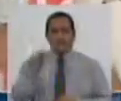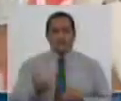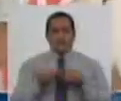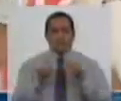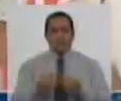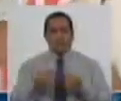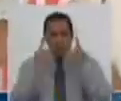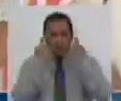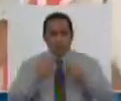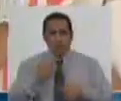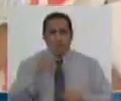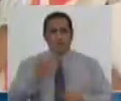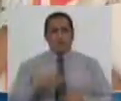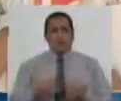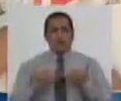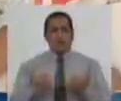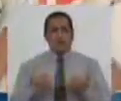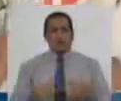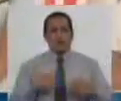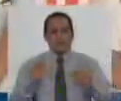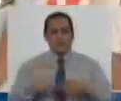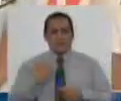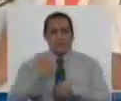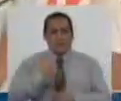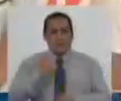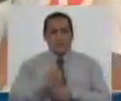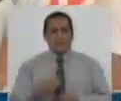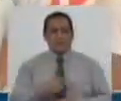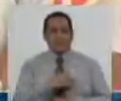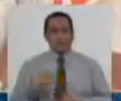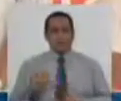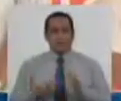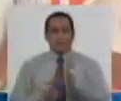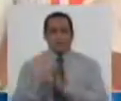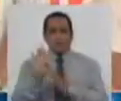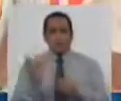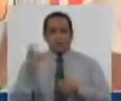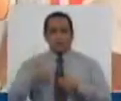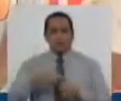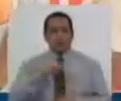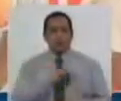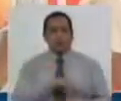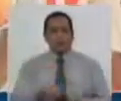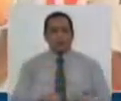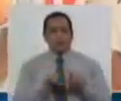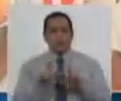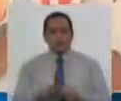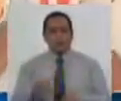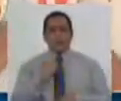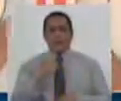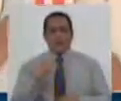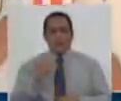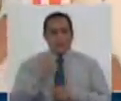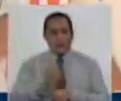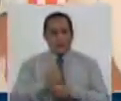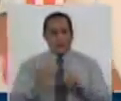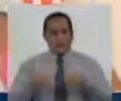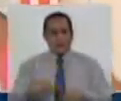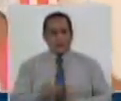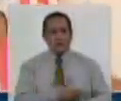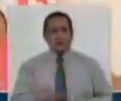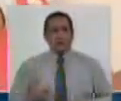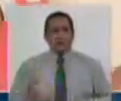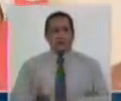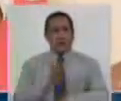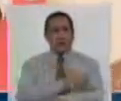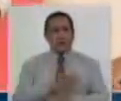es una realidad hoy día. Así que ya está trabajando el Ministerio de Desarrollo e Inclusión Social, que también es obra de este gobierno, porque antes